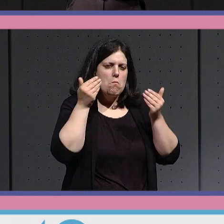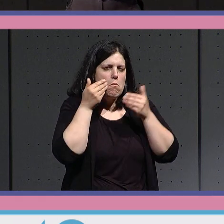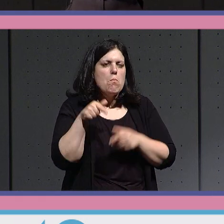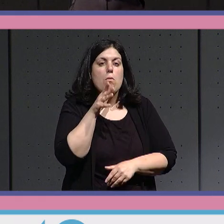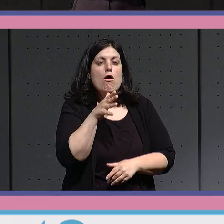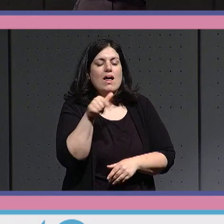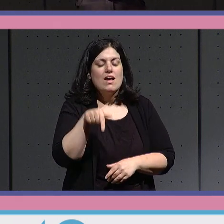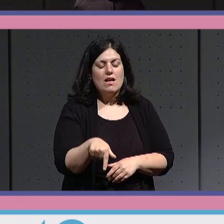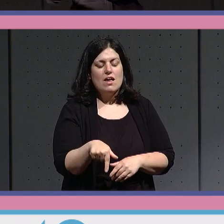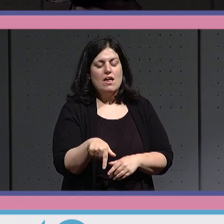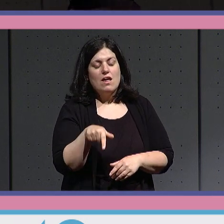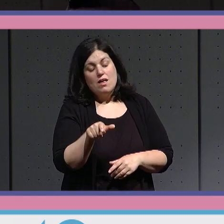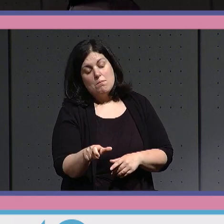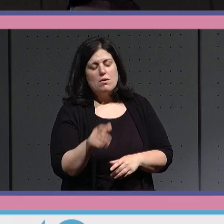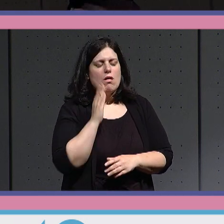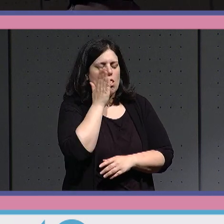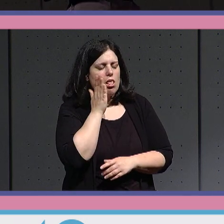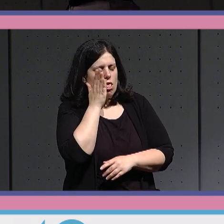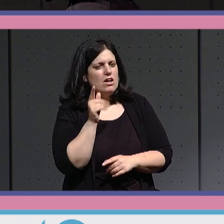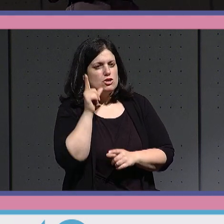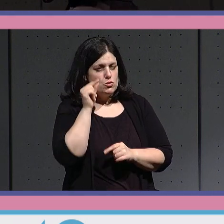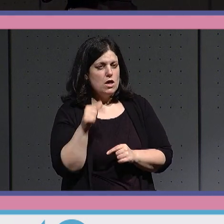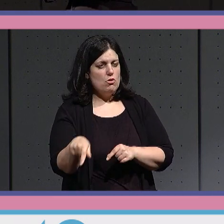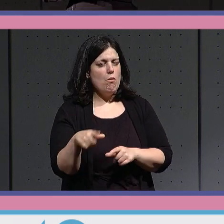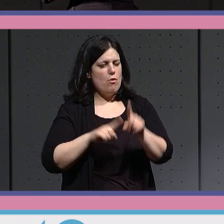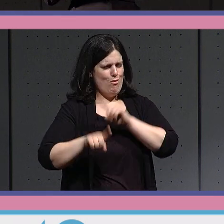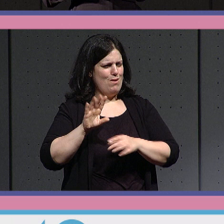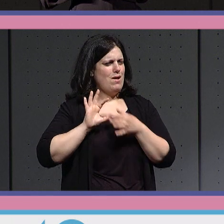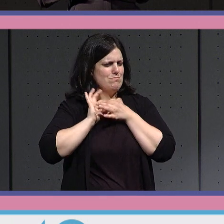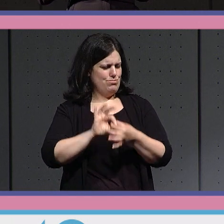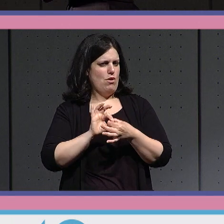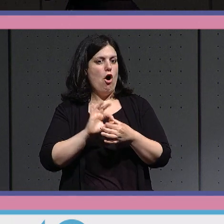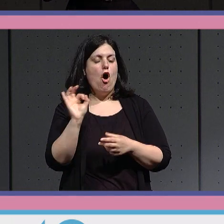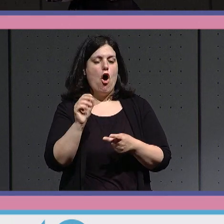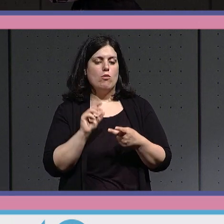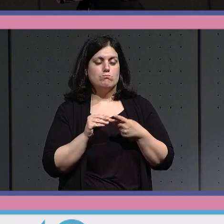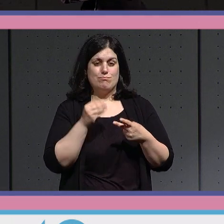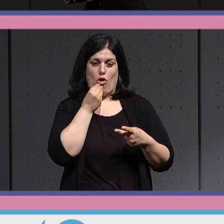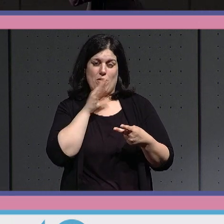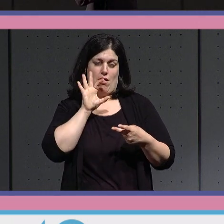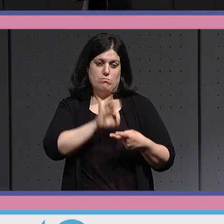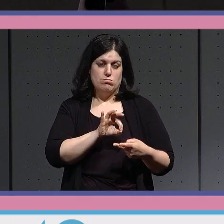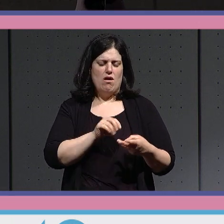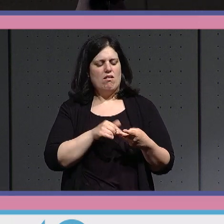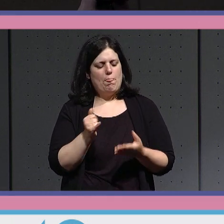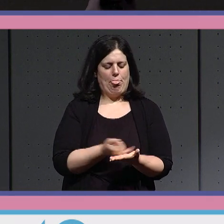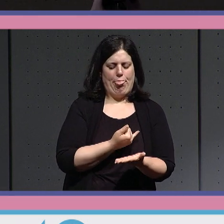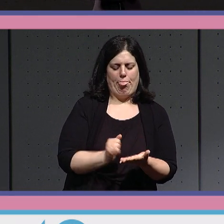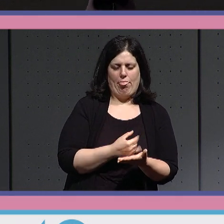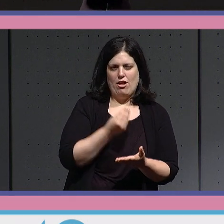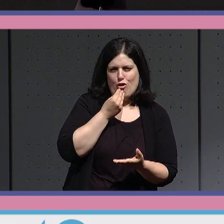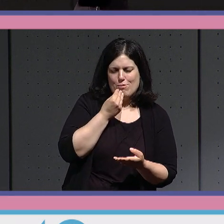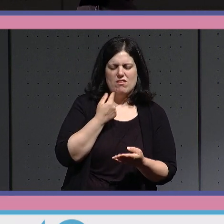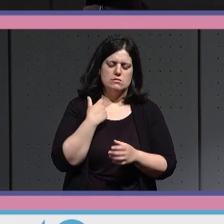mejor no es un insomnio que tengas que hacer un diagnóstico de un problema psiquiátrico mayor, problemas de alimentación, selectividad alimentaria, dificultad para hacer cambios